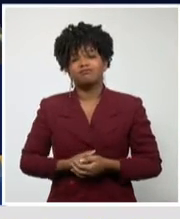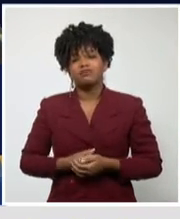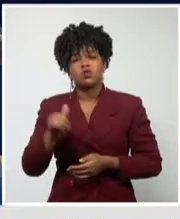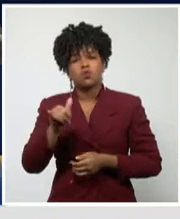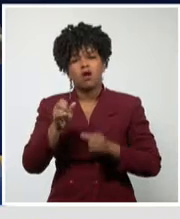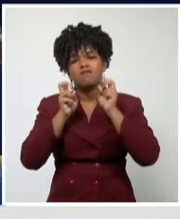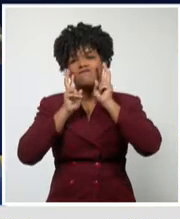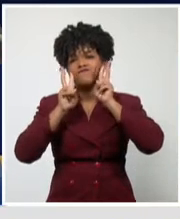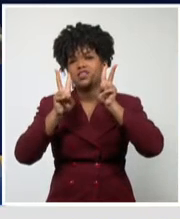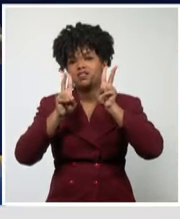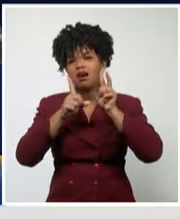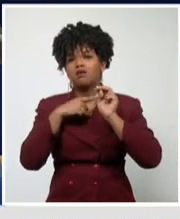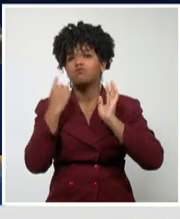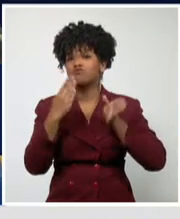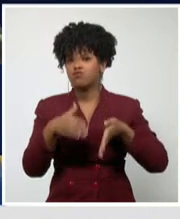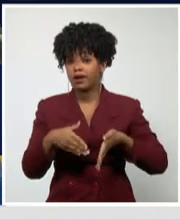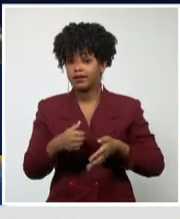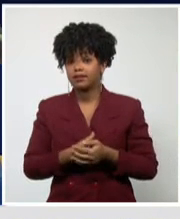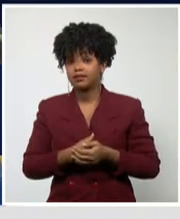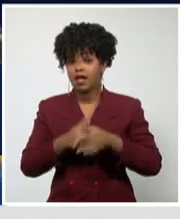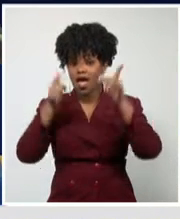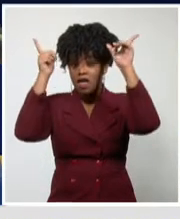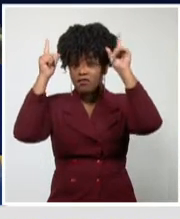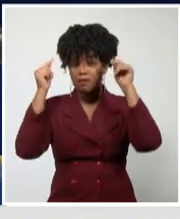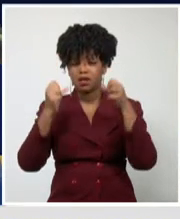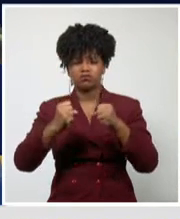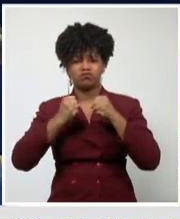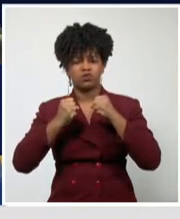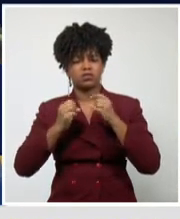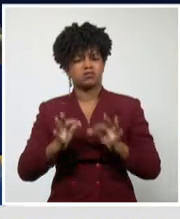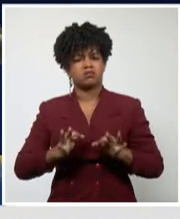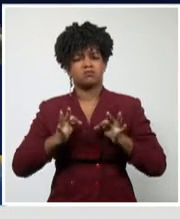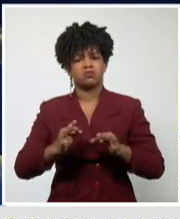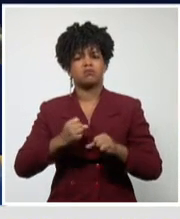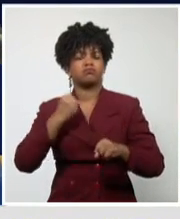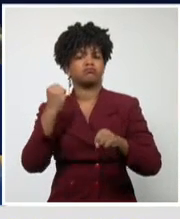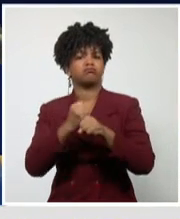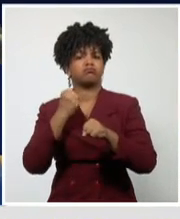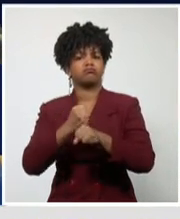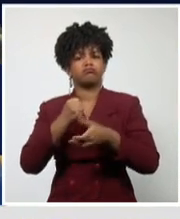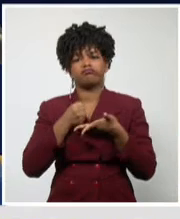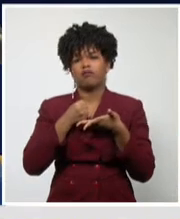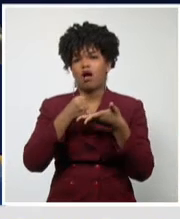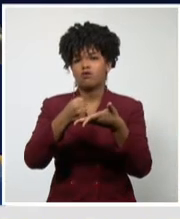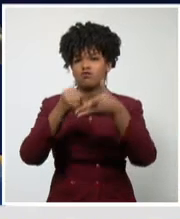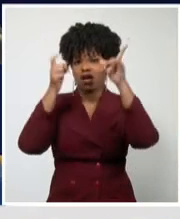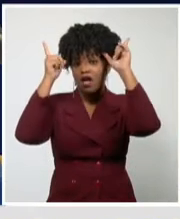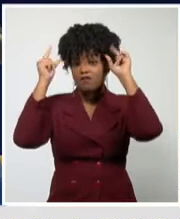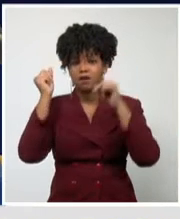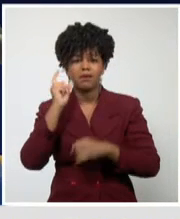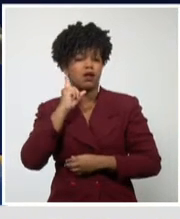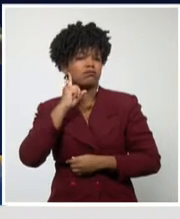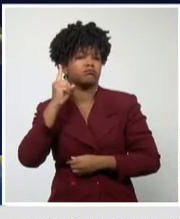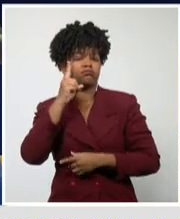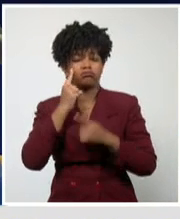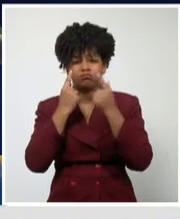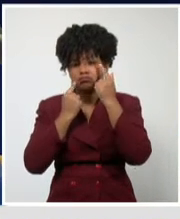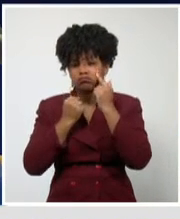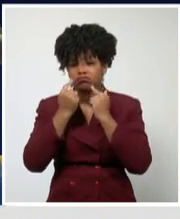muerte. Al ser una fuerza siempre presente para el bien, las enfermeras escuchan el primer llanto de los